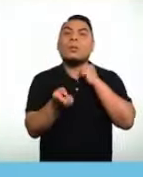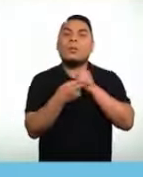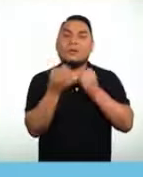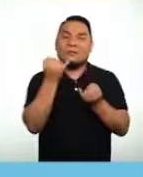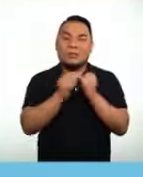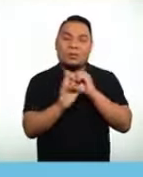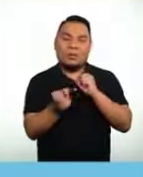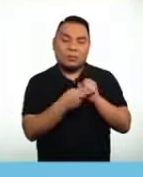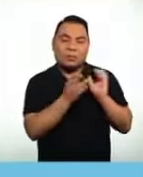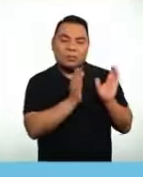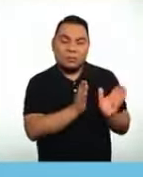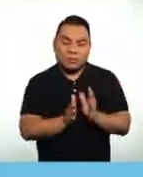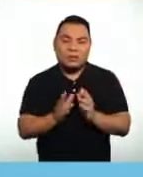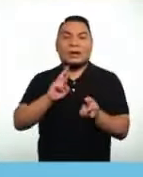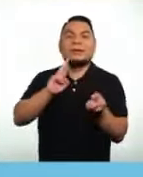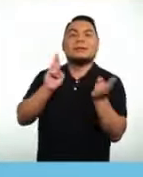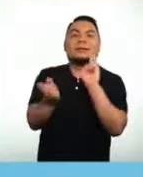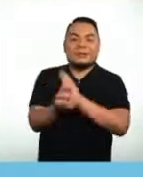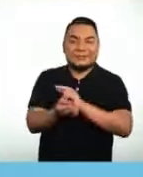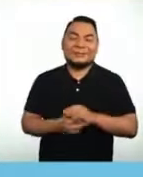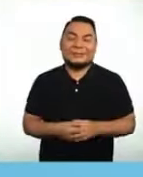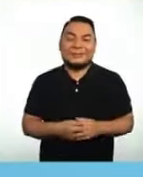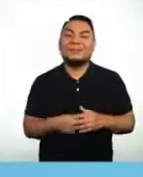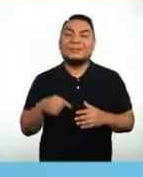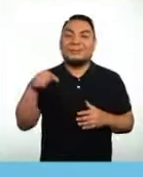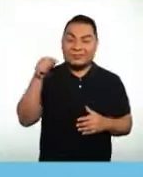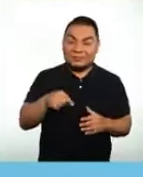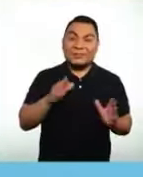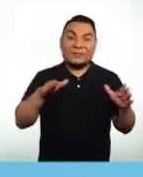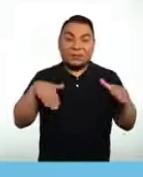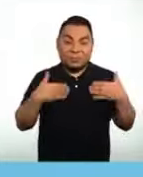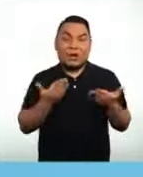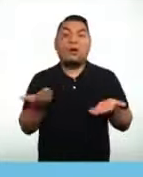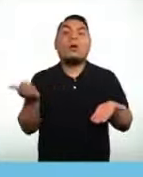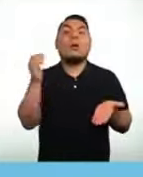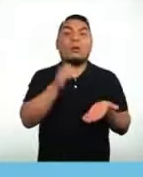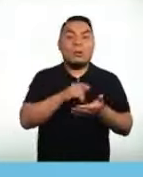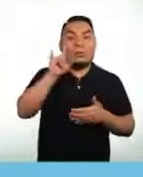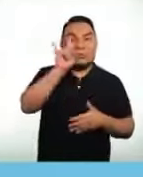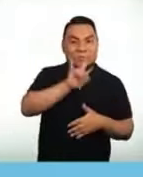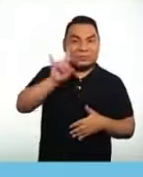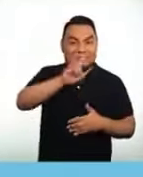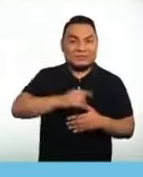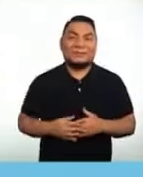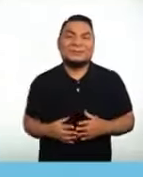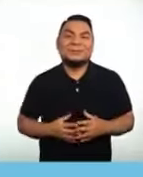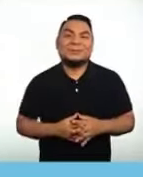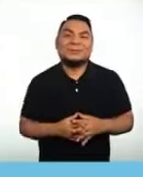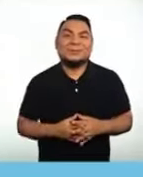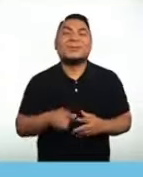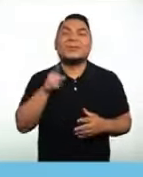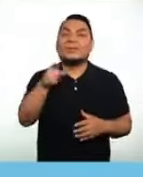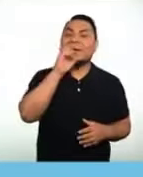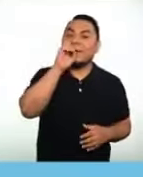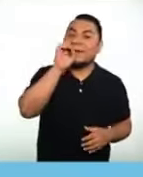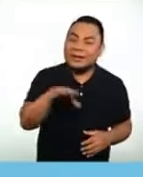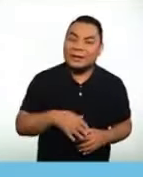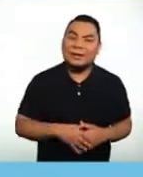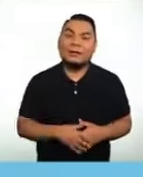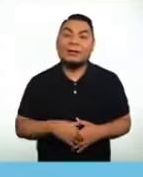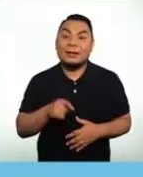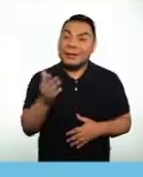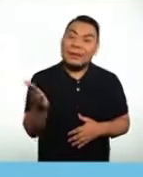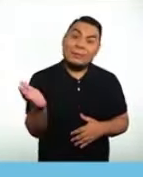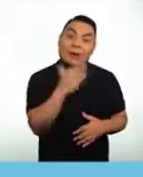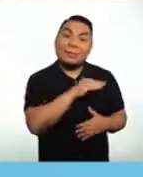a guardar los elementos que se pueden reciclar, es decir, los que se pueden volver a utilizar.